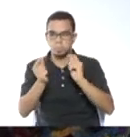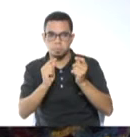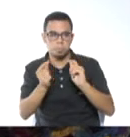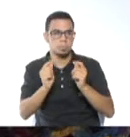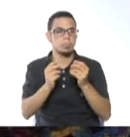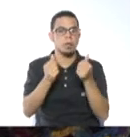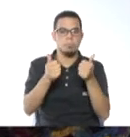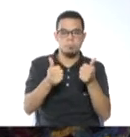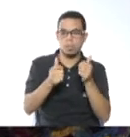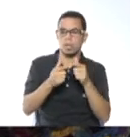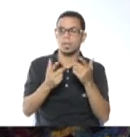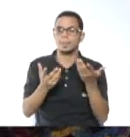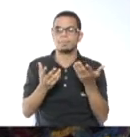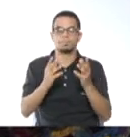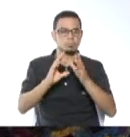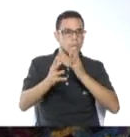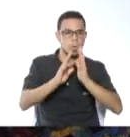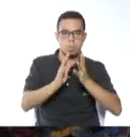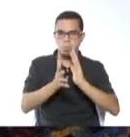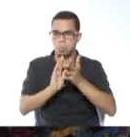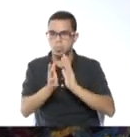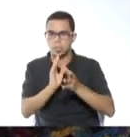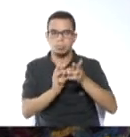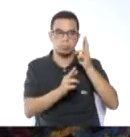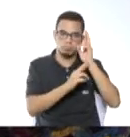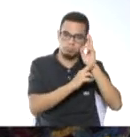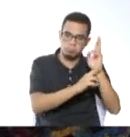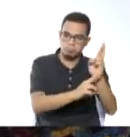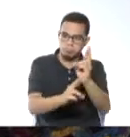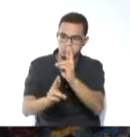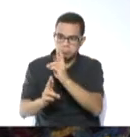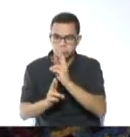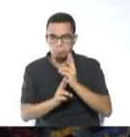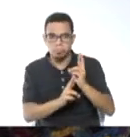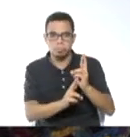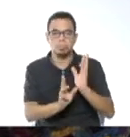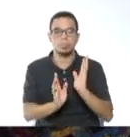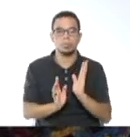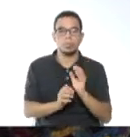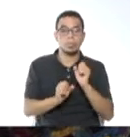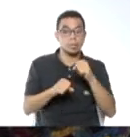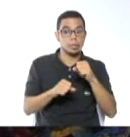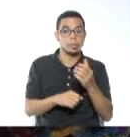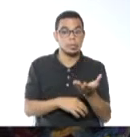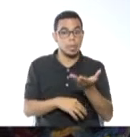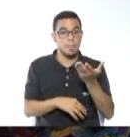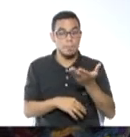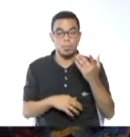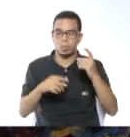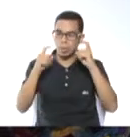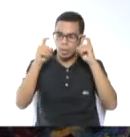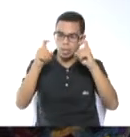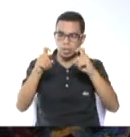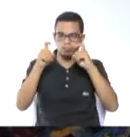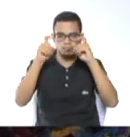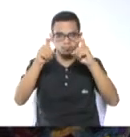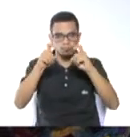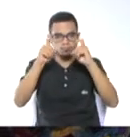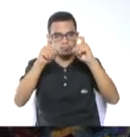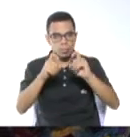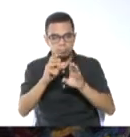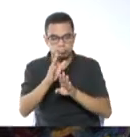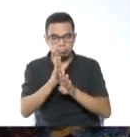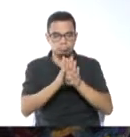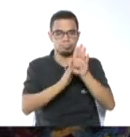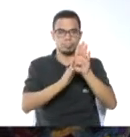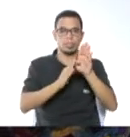espíritu bastante amplio de lucha, nosotros diríamos que sí importa el educar para la vida. Y